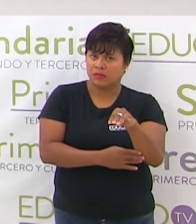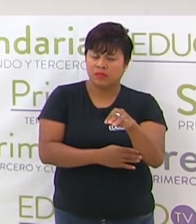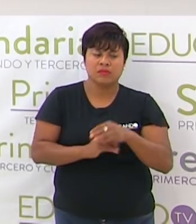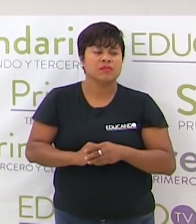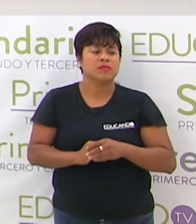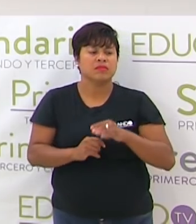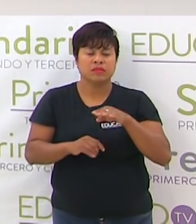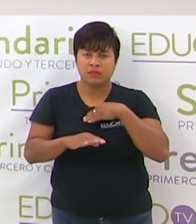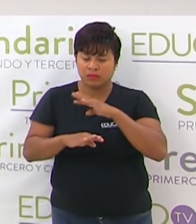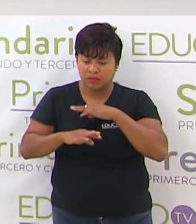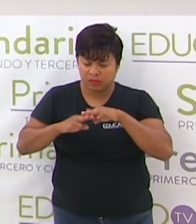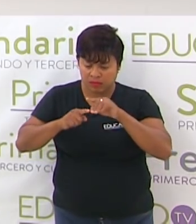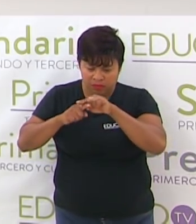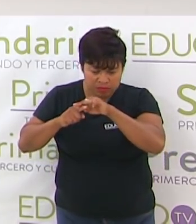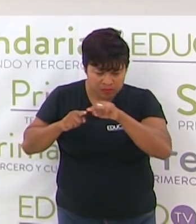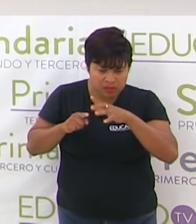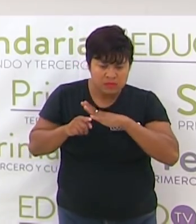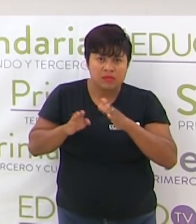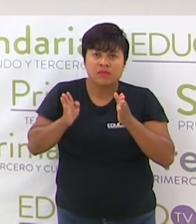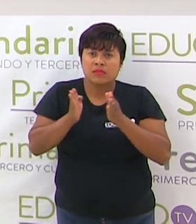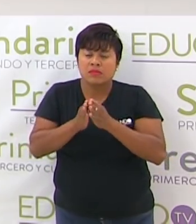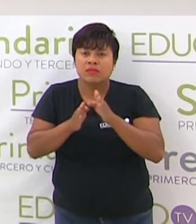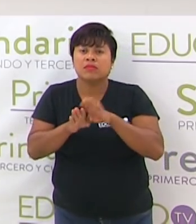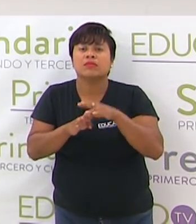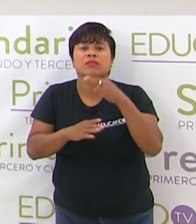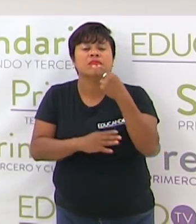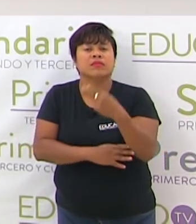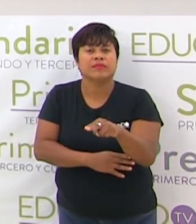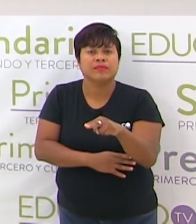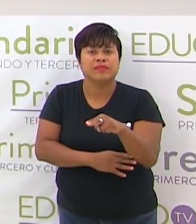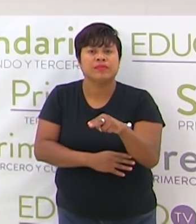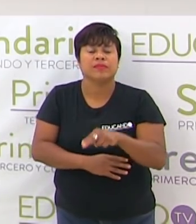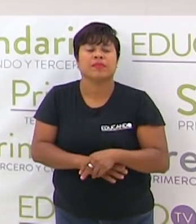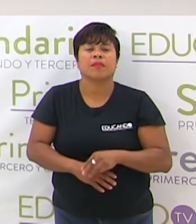centímetros. Y tiene una unidad más pequeñita que recuerdas cómo se llama.